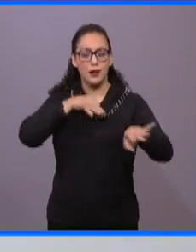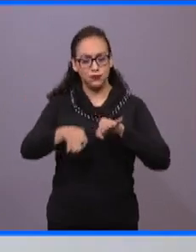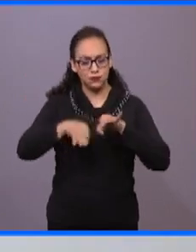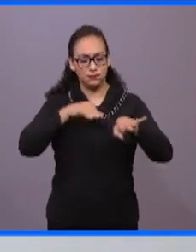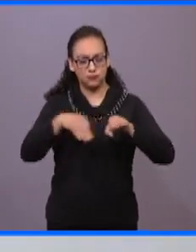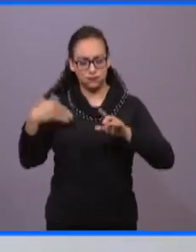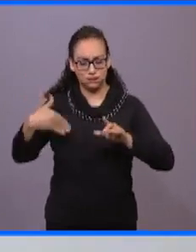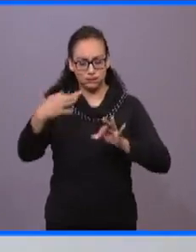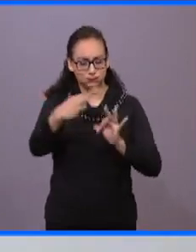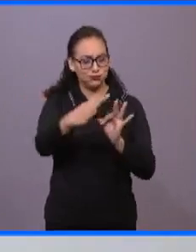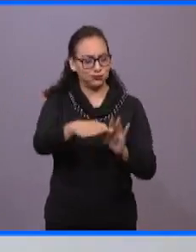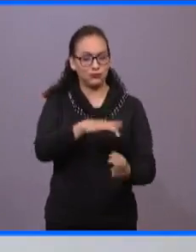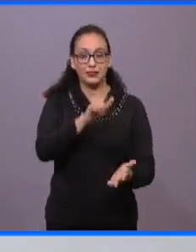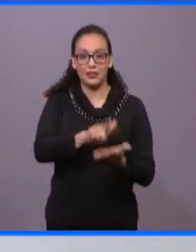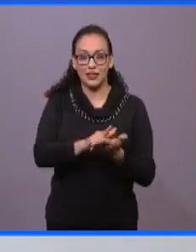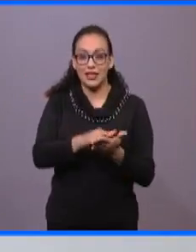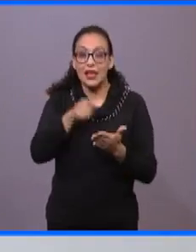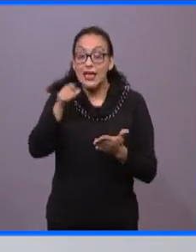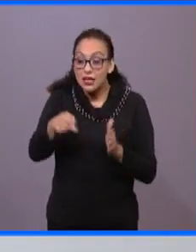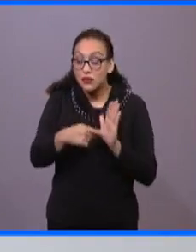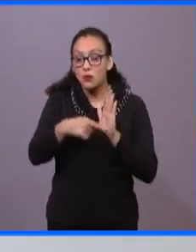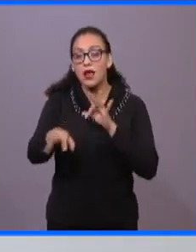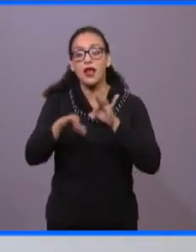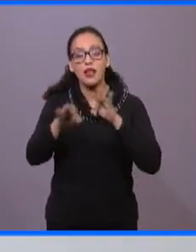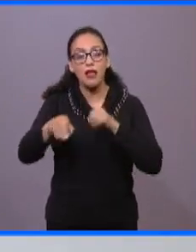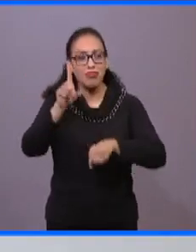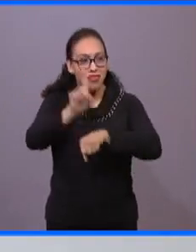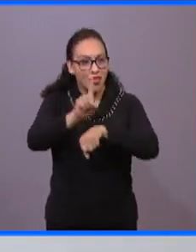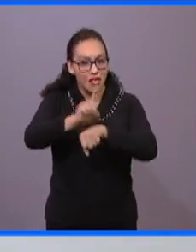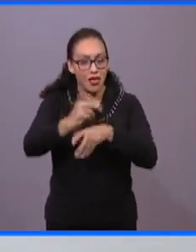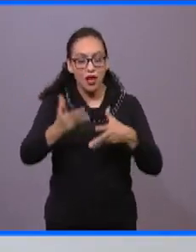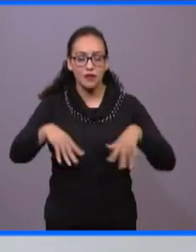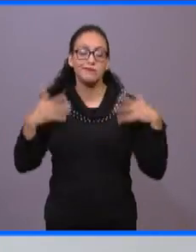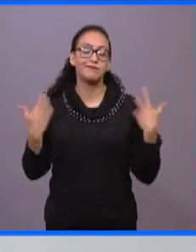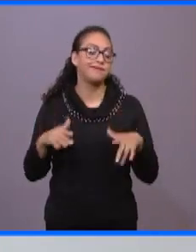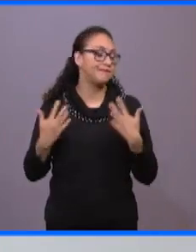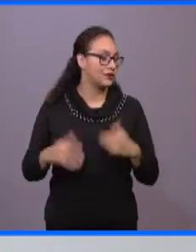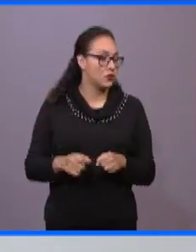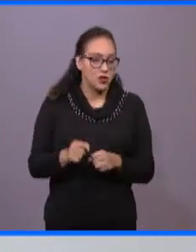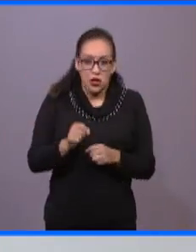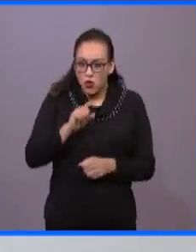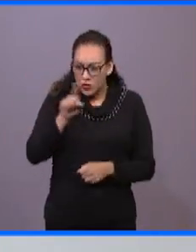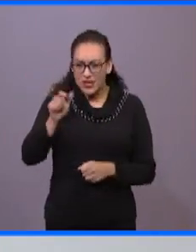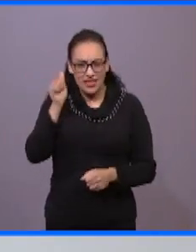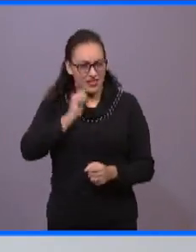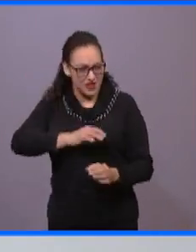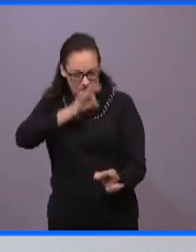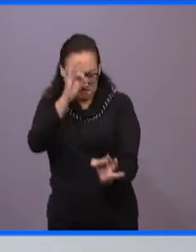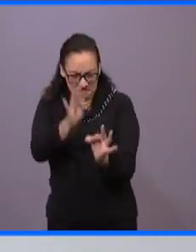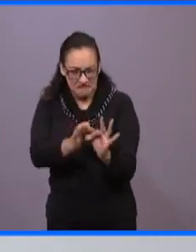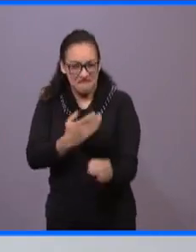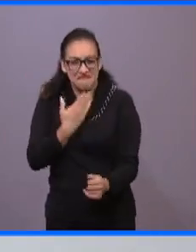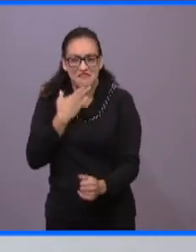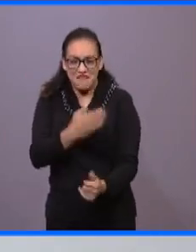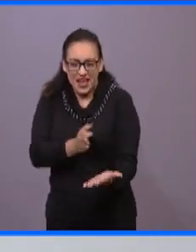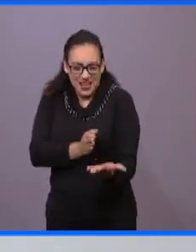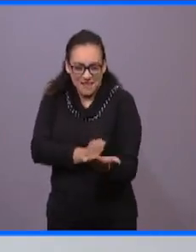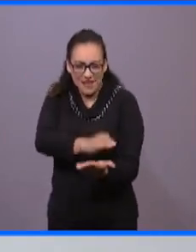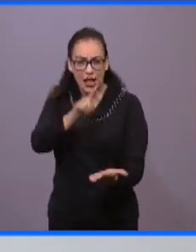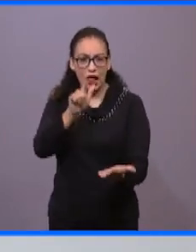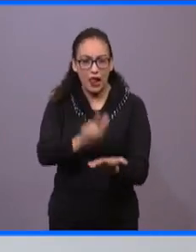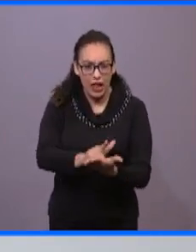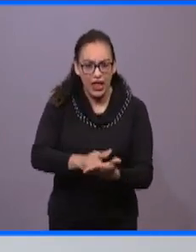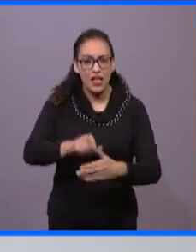de ello, con su trabajo cotidiano han cumplido con su deber,